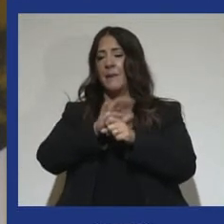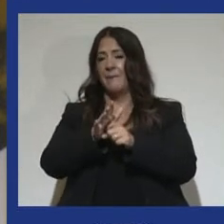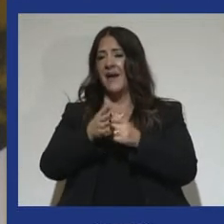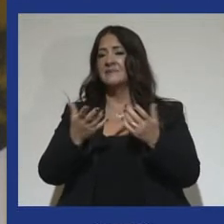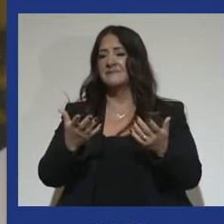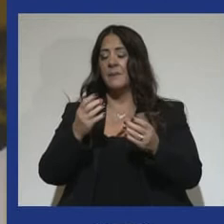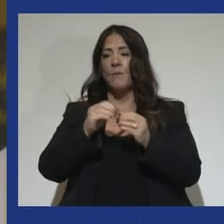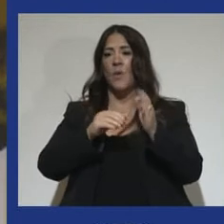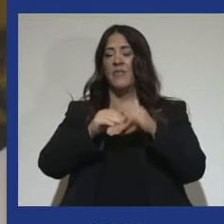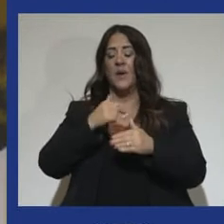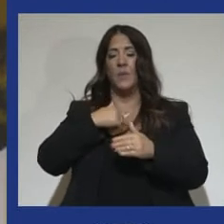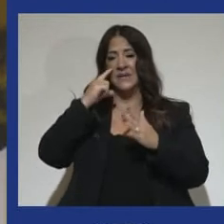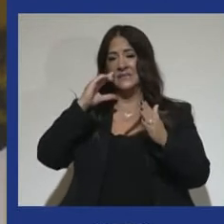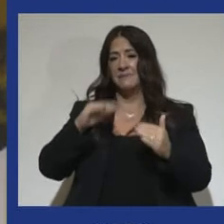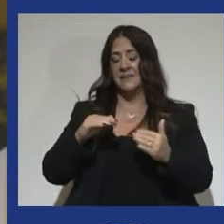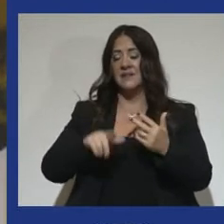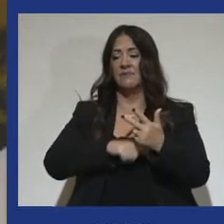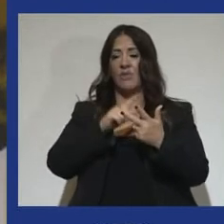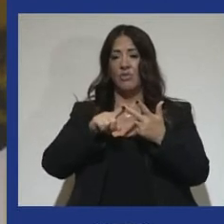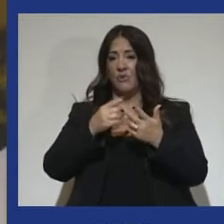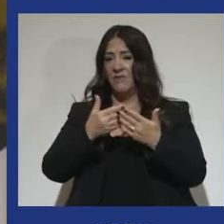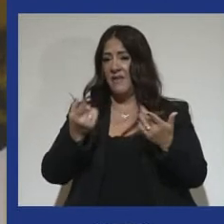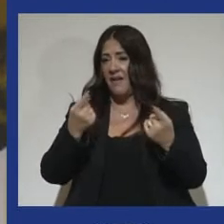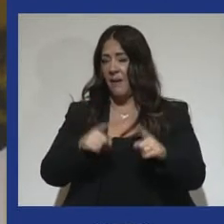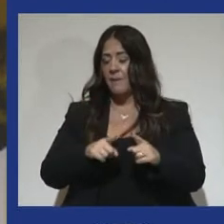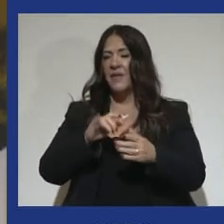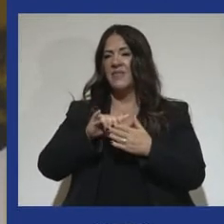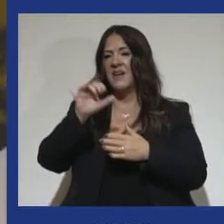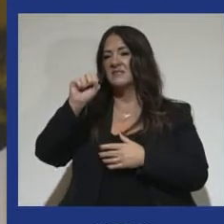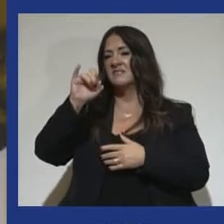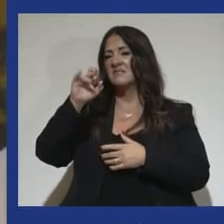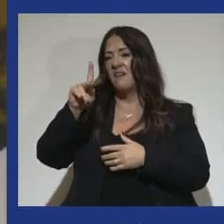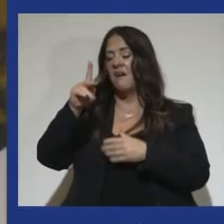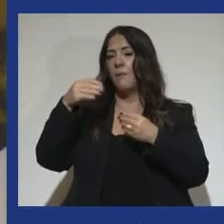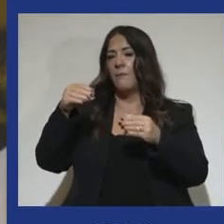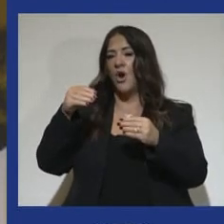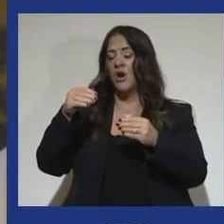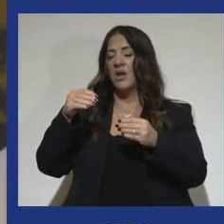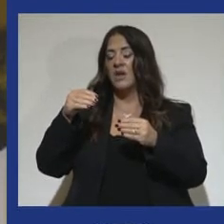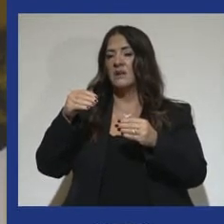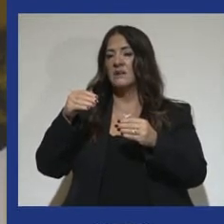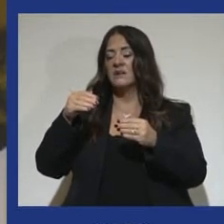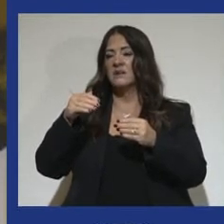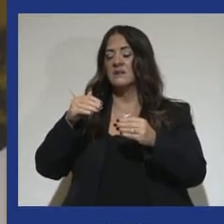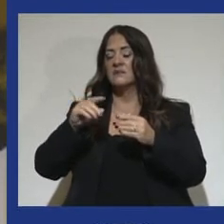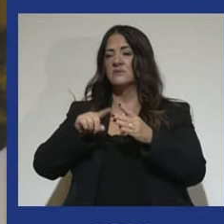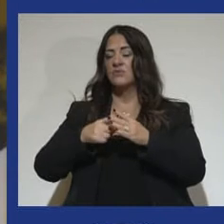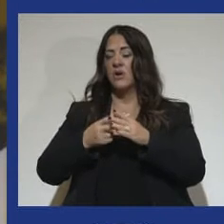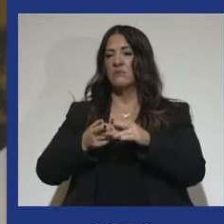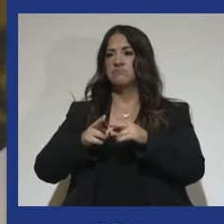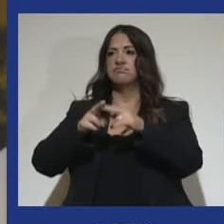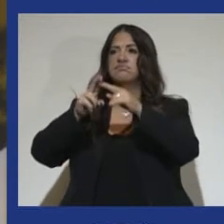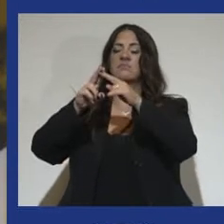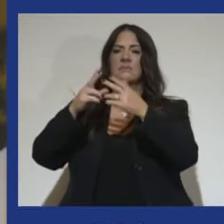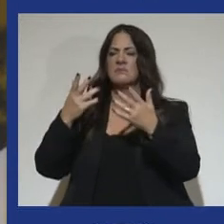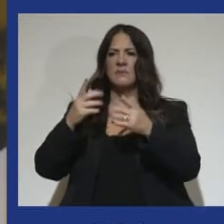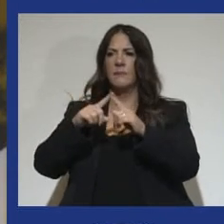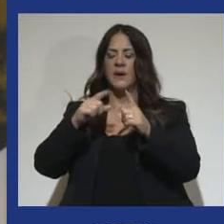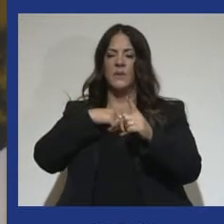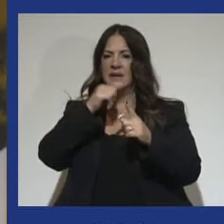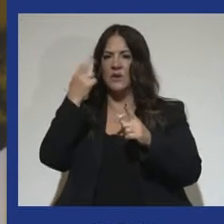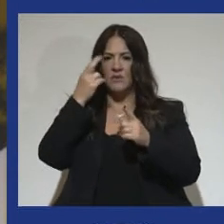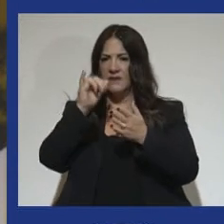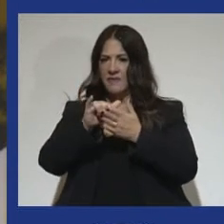de esta pandemia de lo que esperábamos y la tercera cosa es que la bolsa de valores ha subido tanto